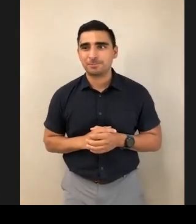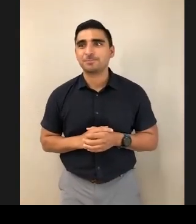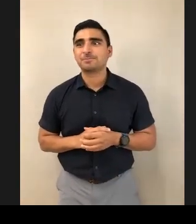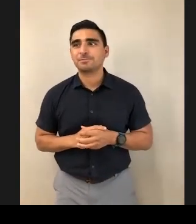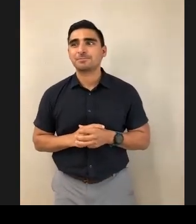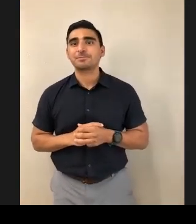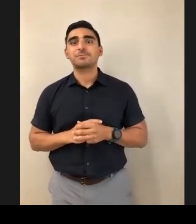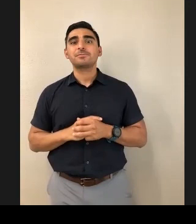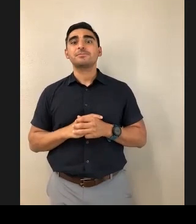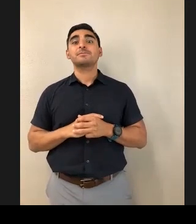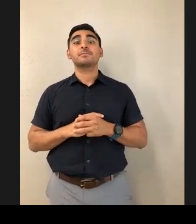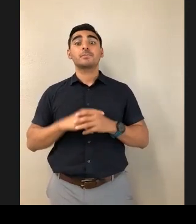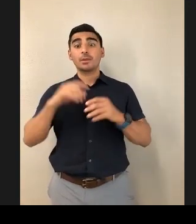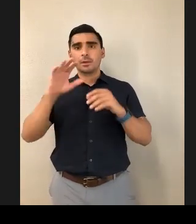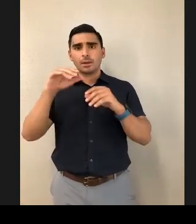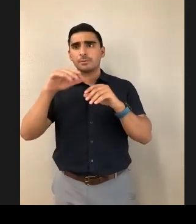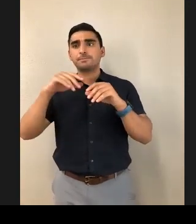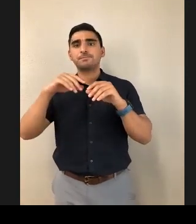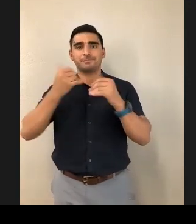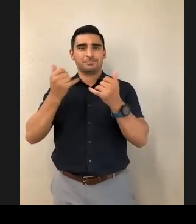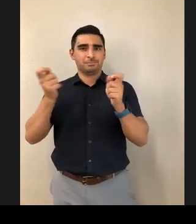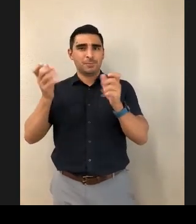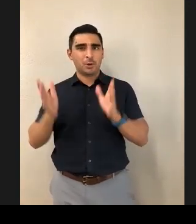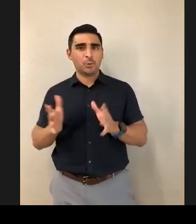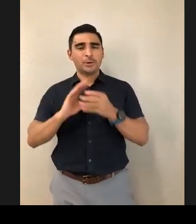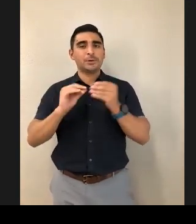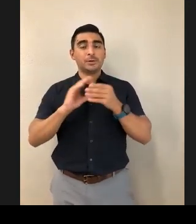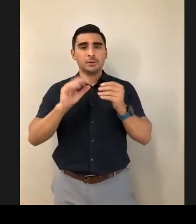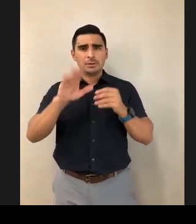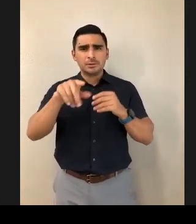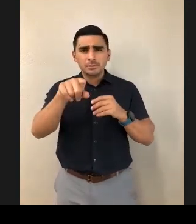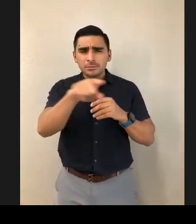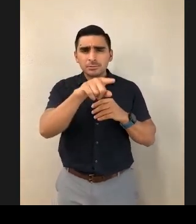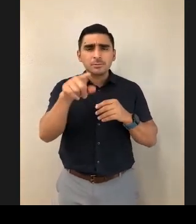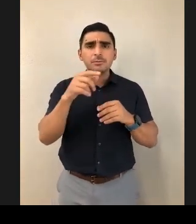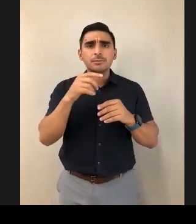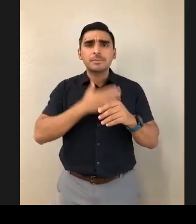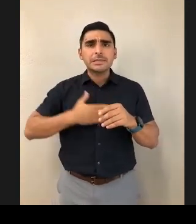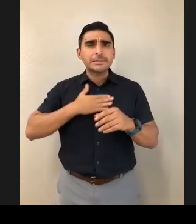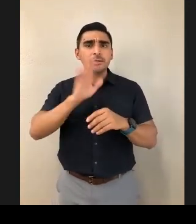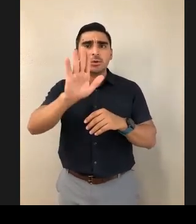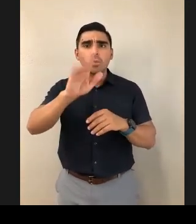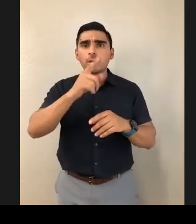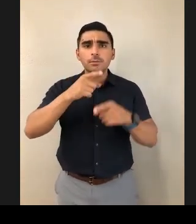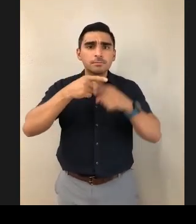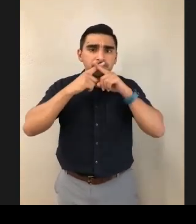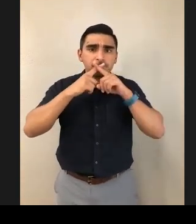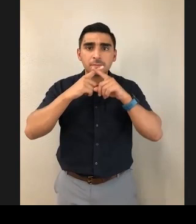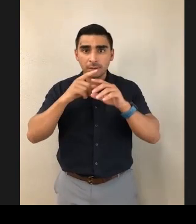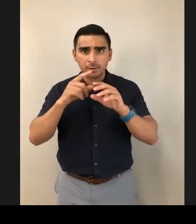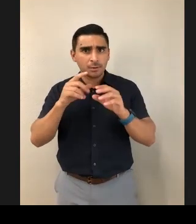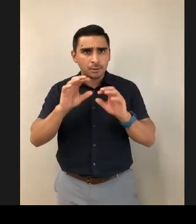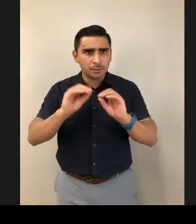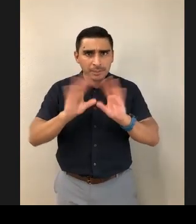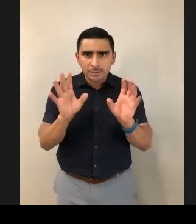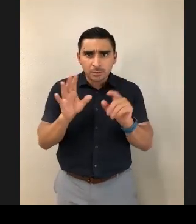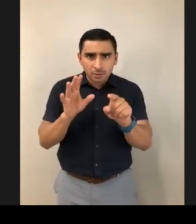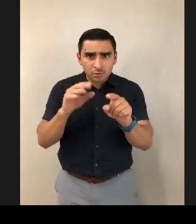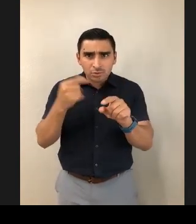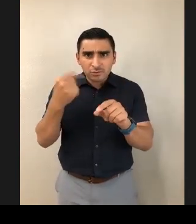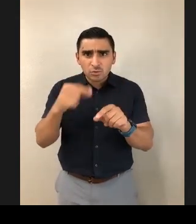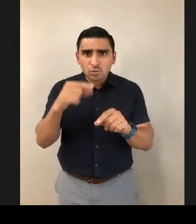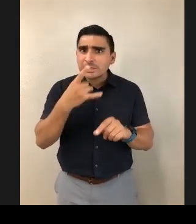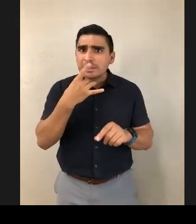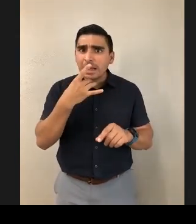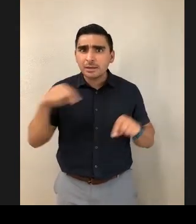aquí. Quiero asegurar que todos tienen sus micrófonos, están prendidos. ¿Tienen una luz